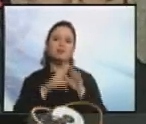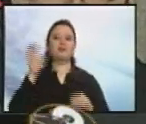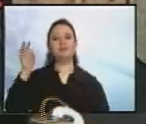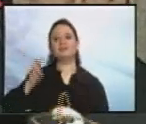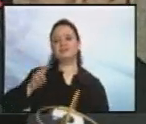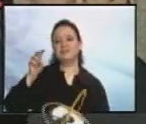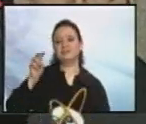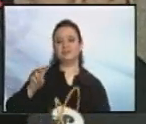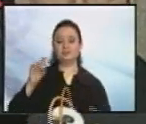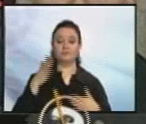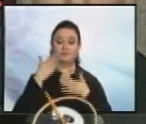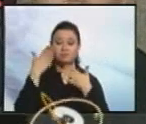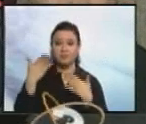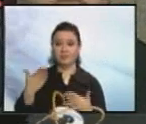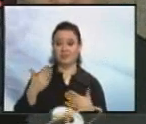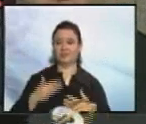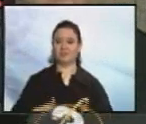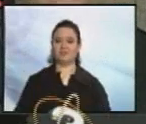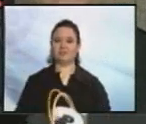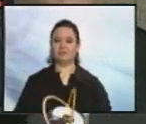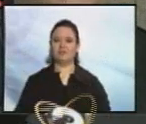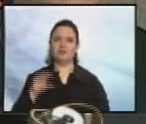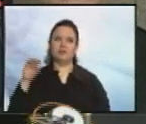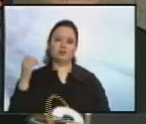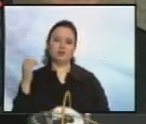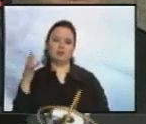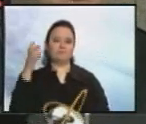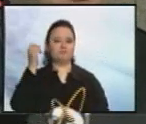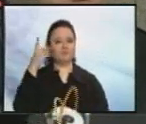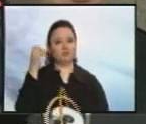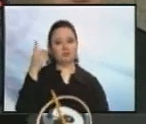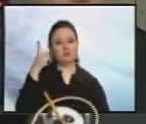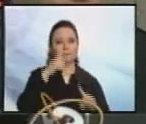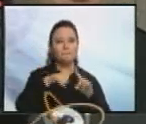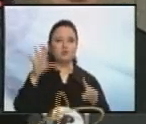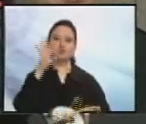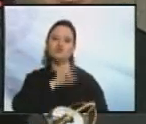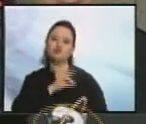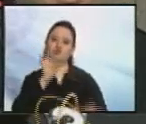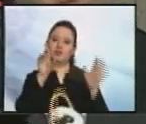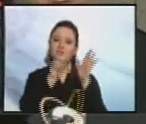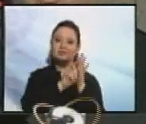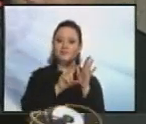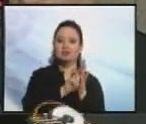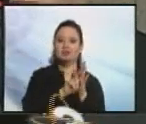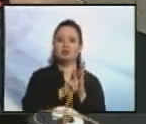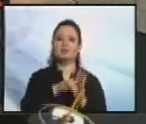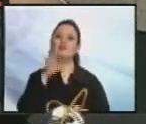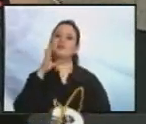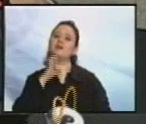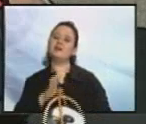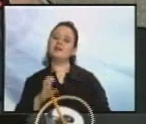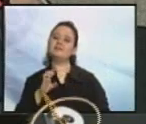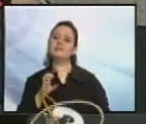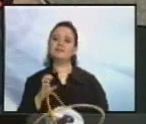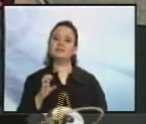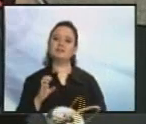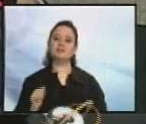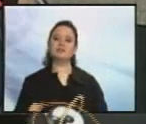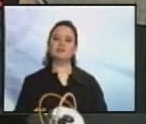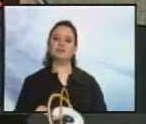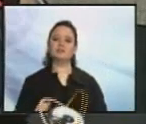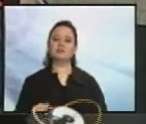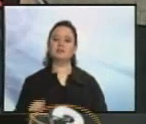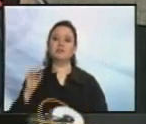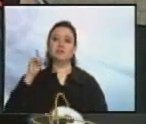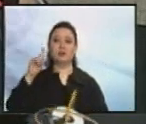de proporcionar de lo que se entiende por sociedad civil, esta se encuentra en